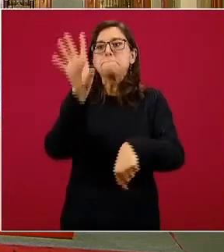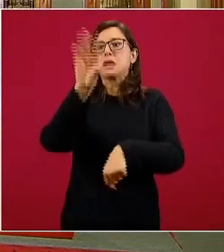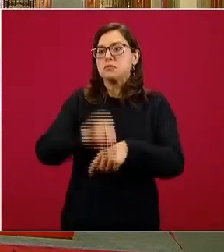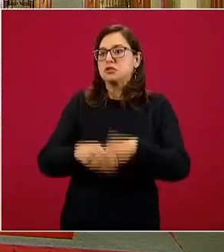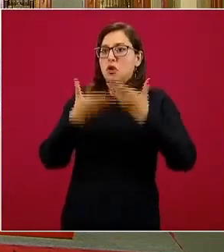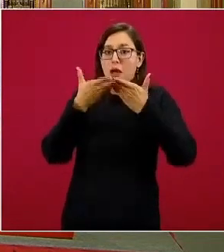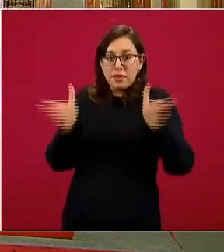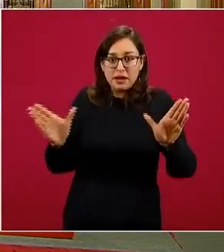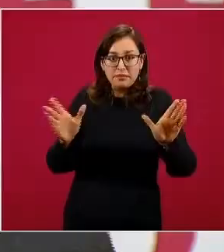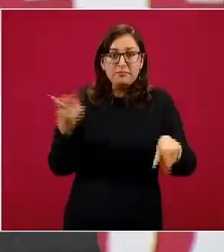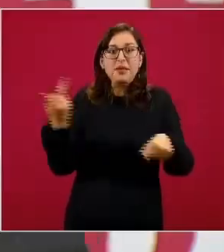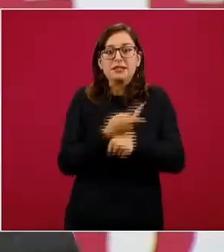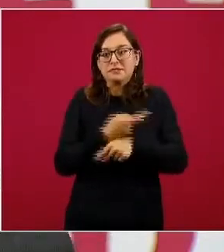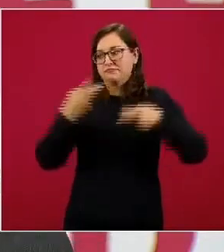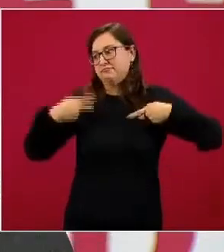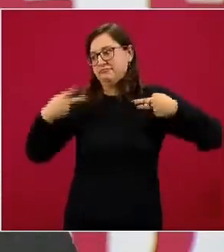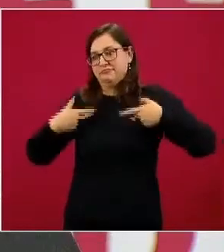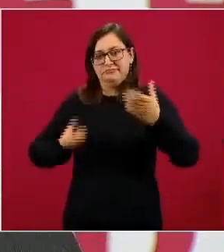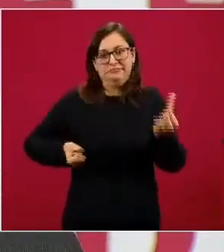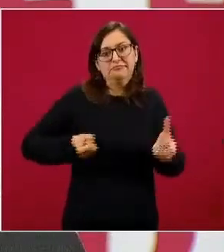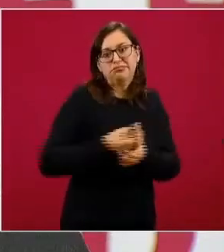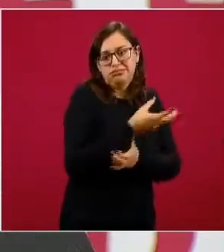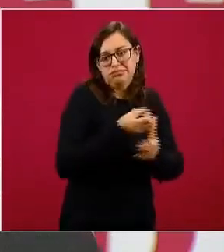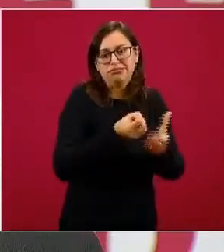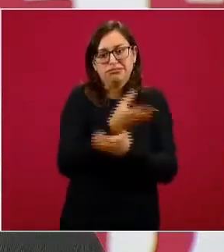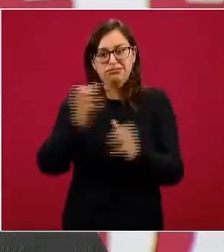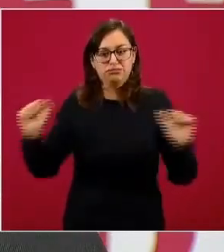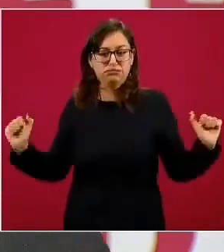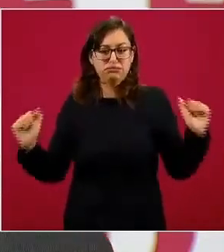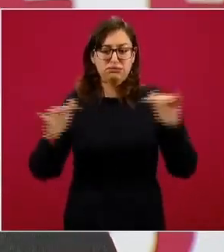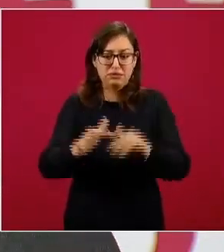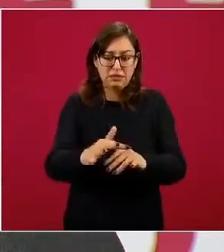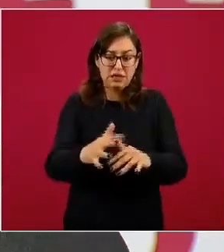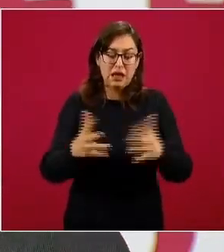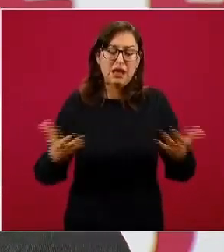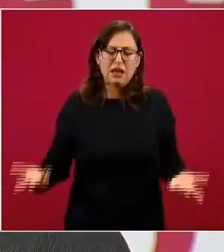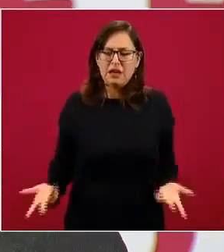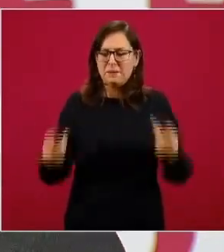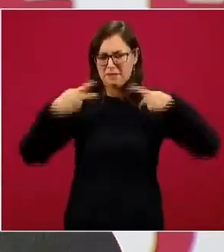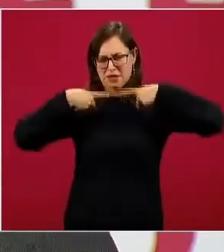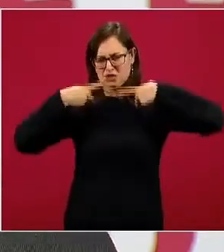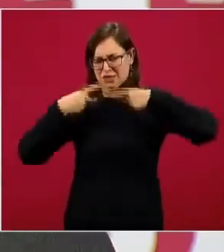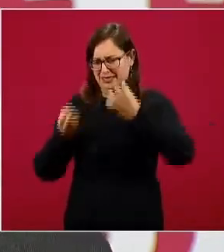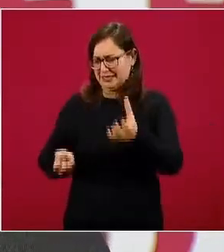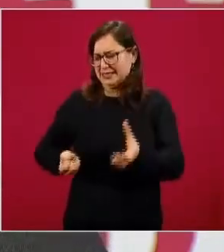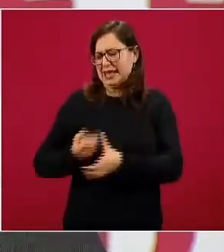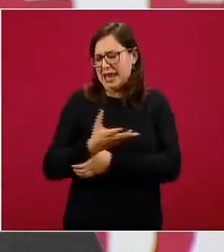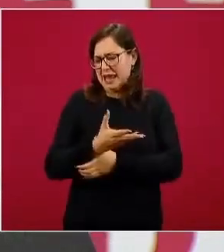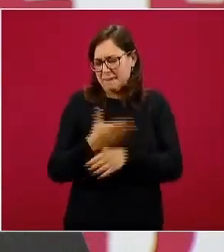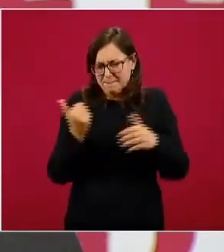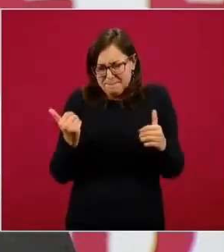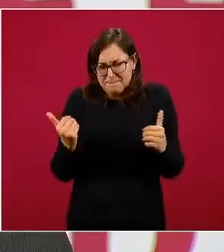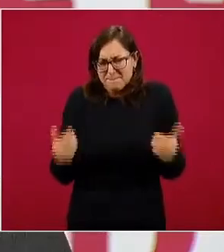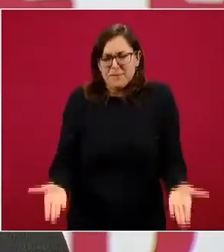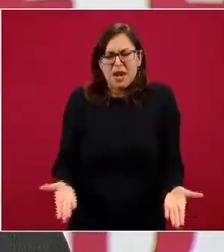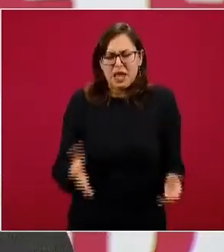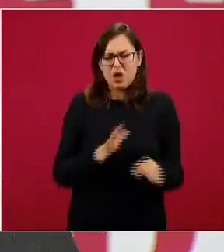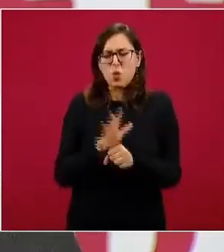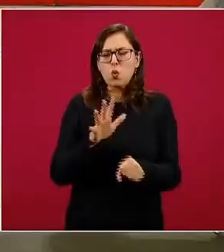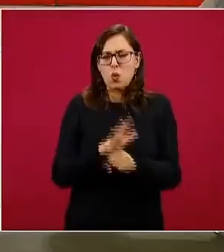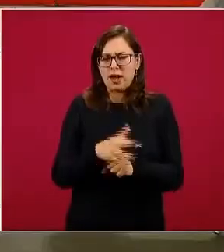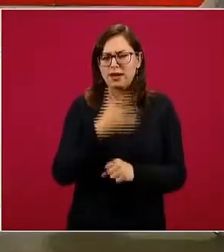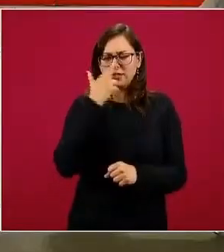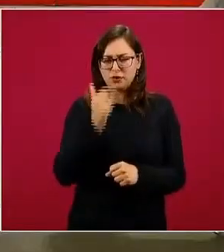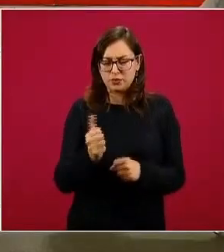espacio público. Lo hemos identificado formalmente. Hay 3 razones fundamentales por las que las personas salen de la casa: